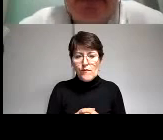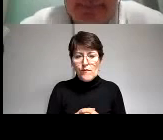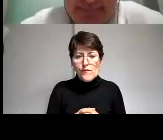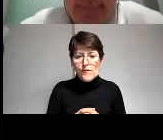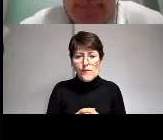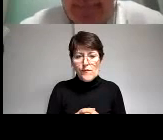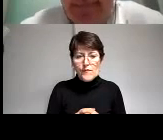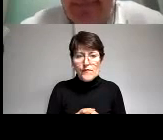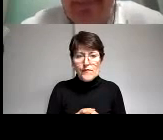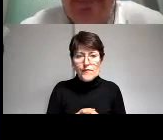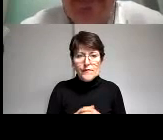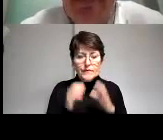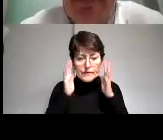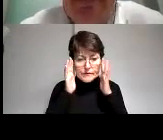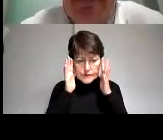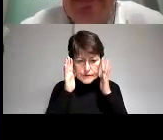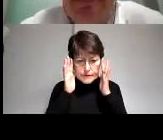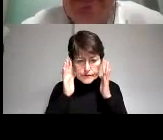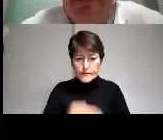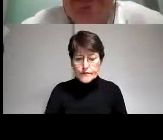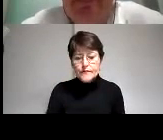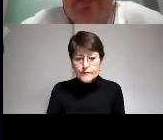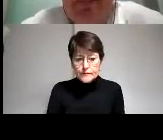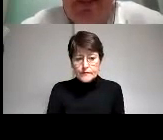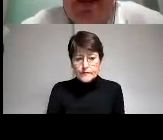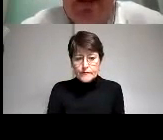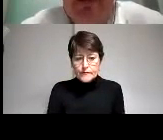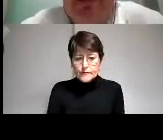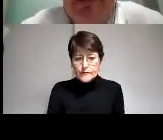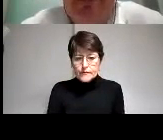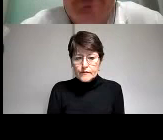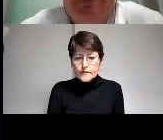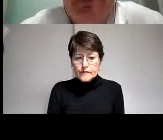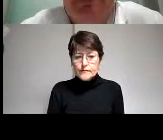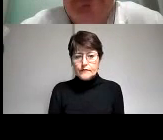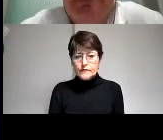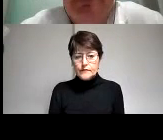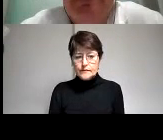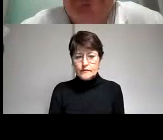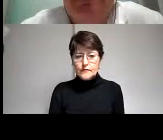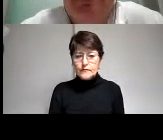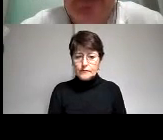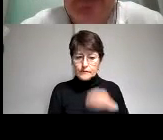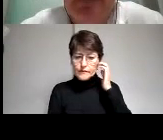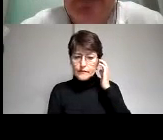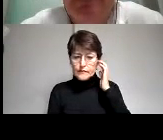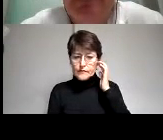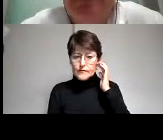tienes un poco la pauta. Intenta, bueno, pues seguir estos consejos y a ver si funciona,